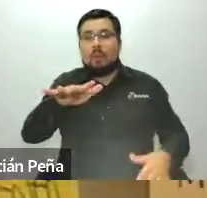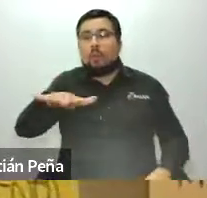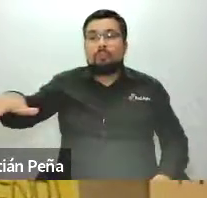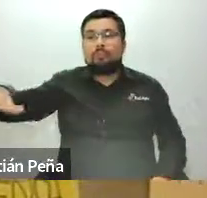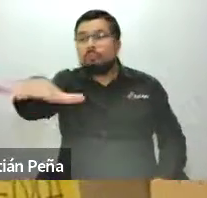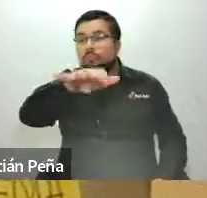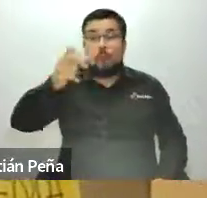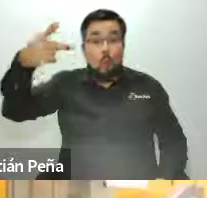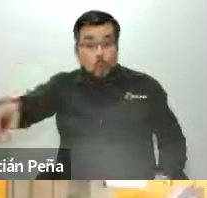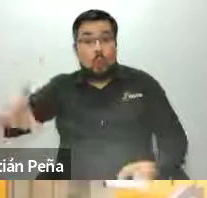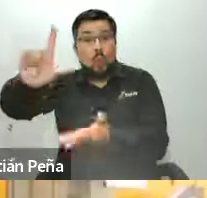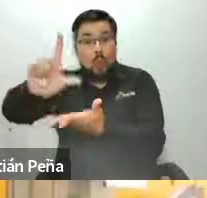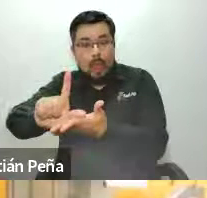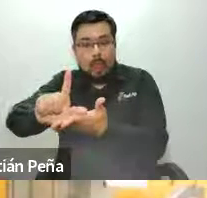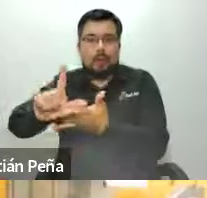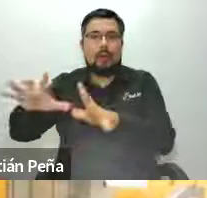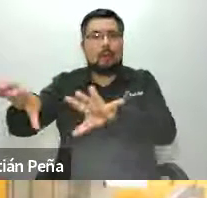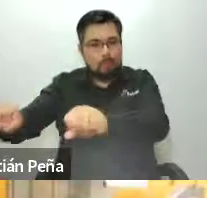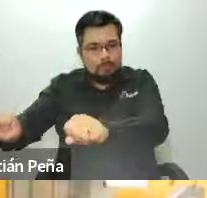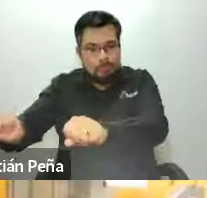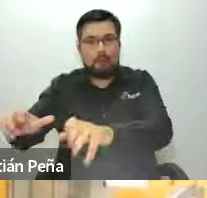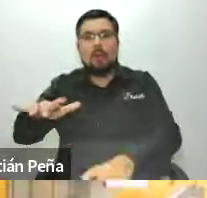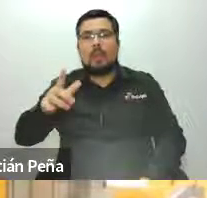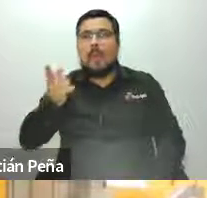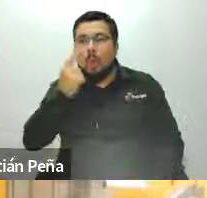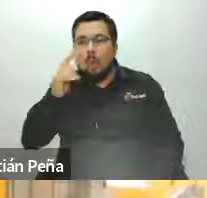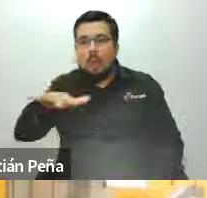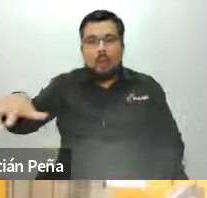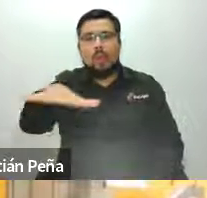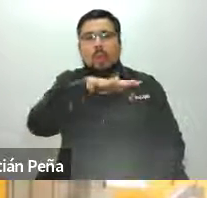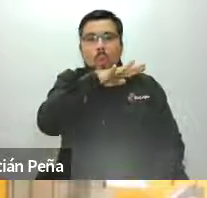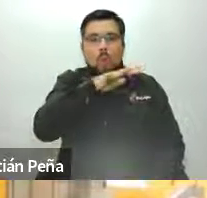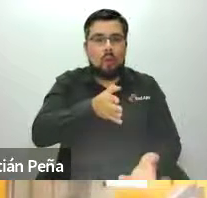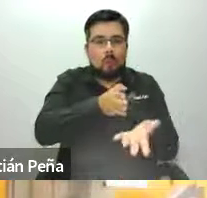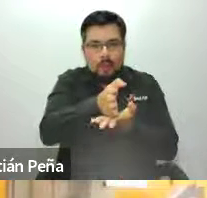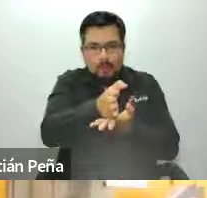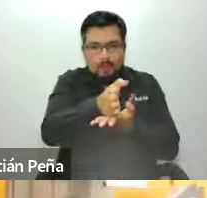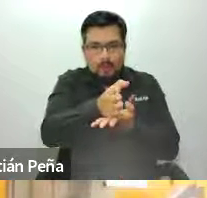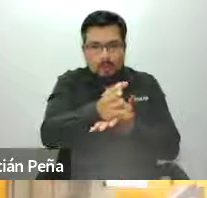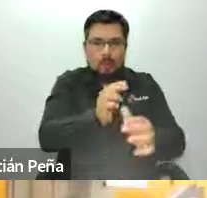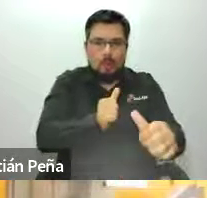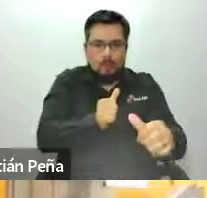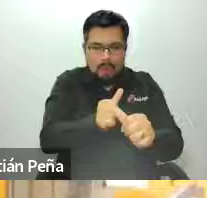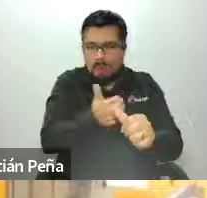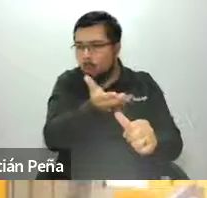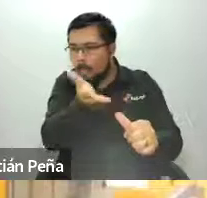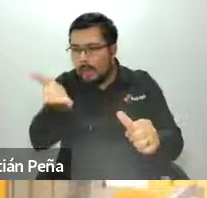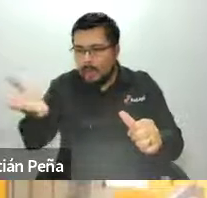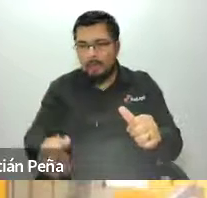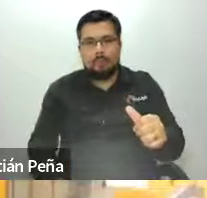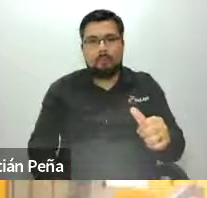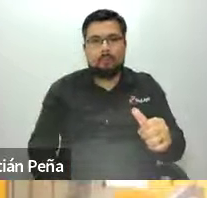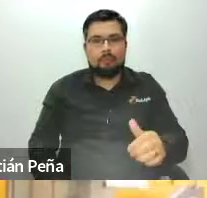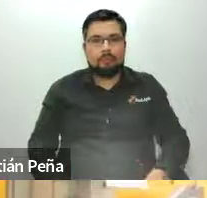ocuparlo, más allá de la escuela. Partimos como de lo más particular, de lo más cercano que era para ellas mismos